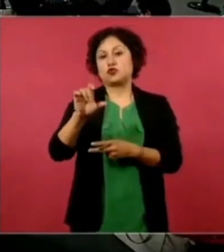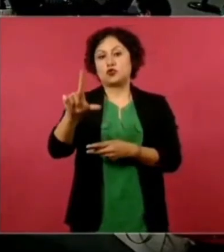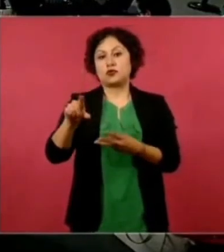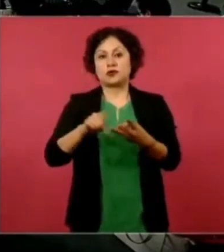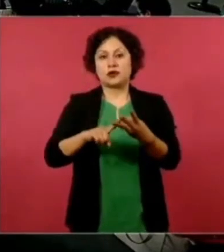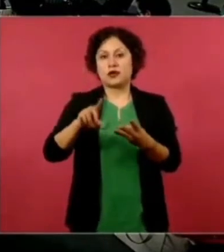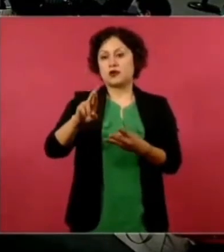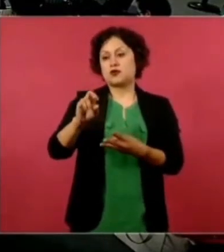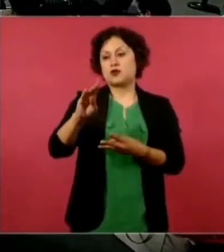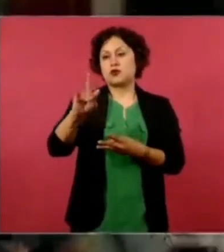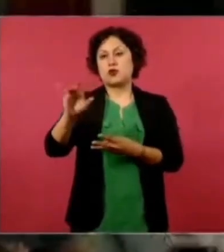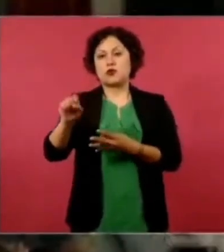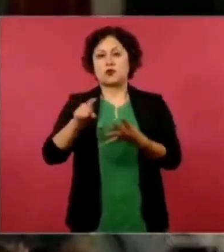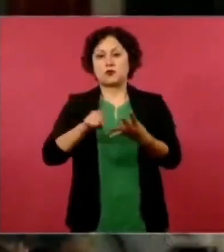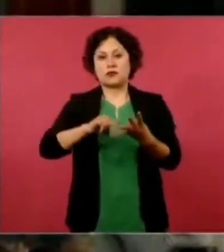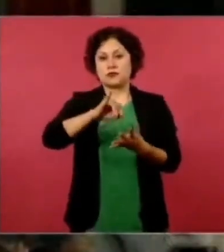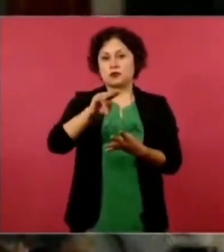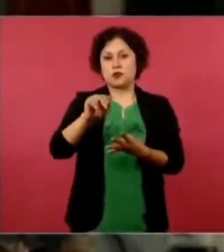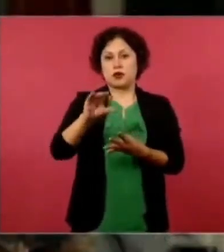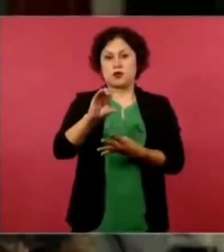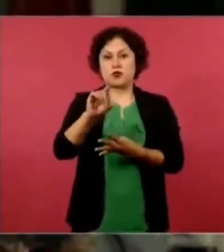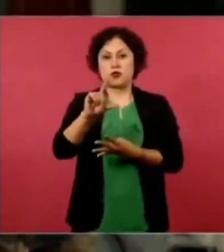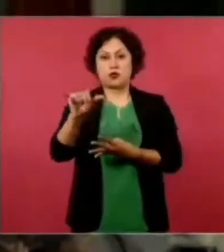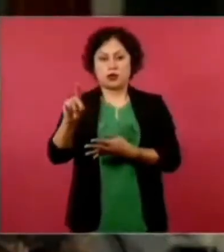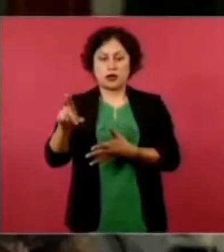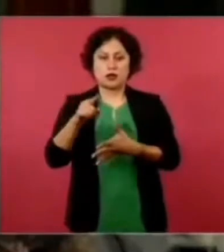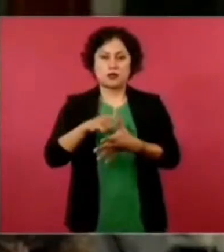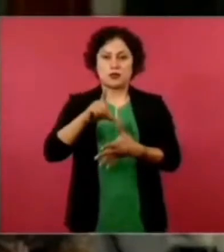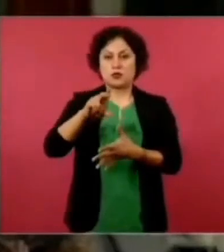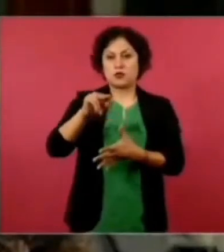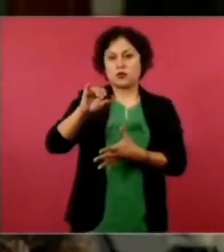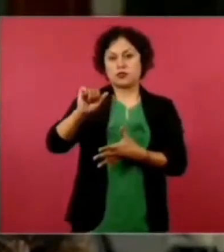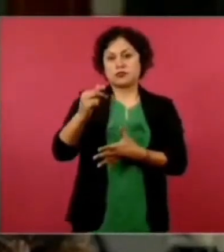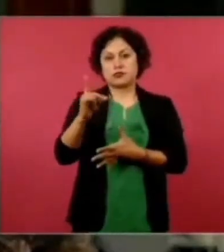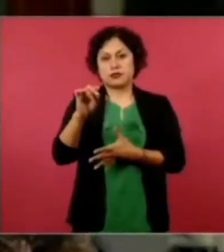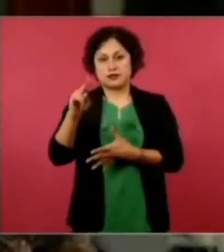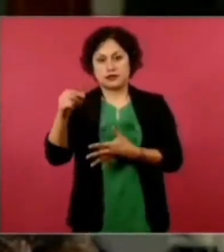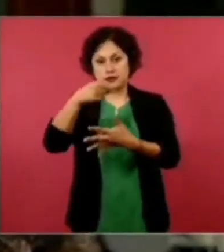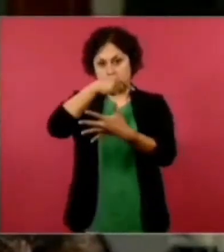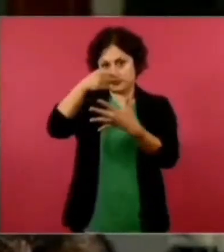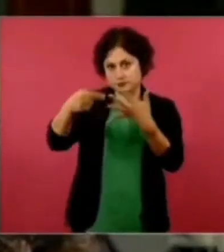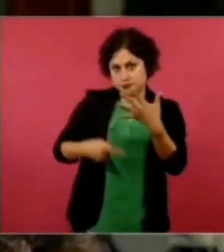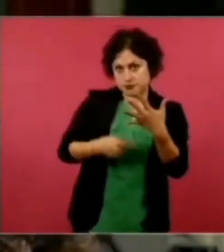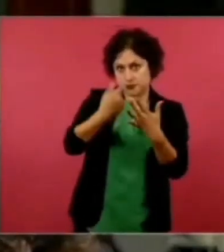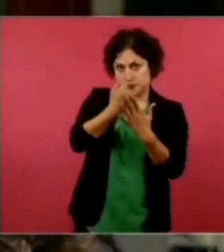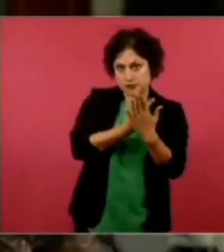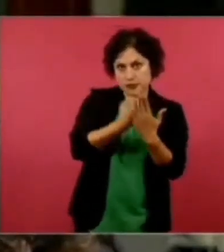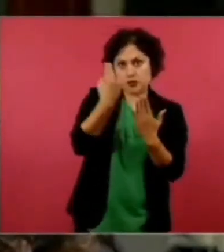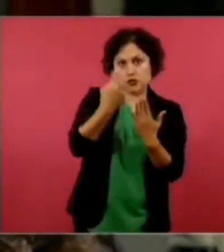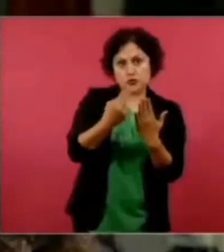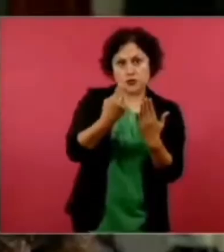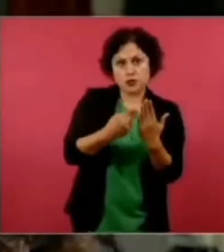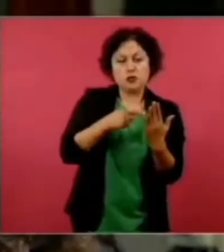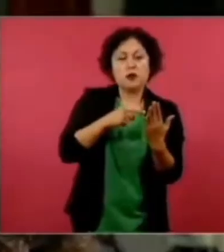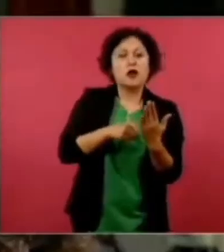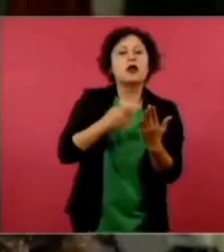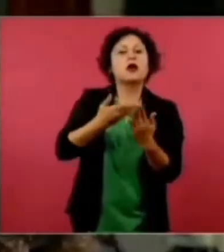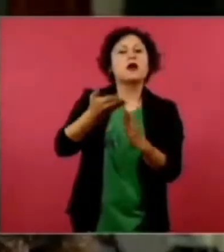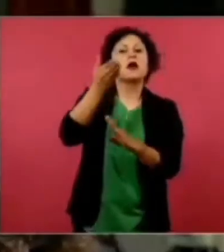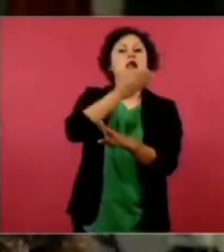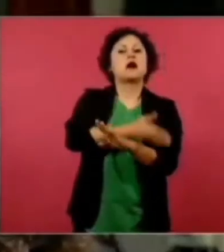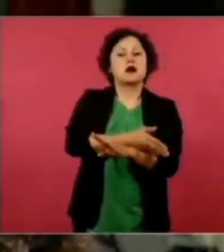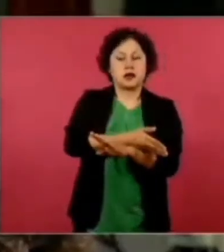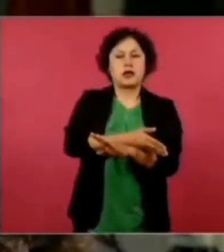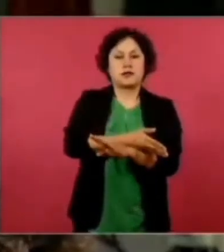Robles, de Juan Collado y de Luis Cárdenas Palomino, que en lo que tocaba al tráfico de armas por el caso